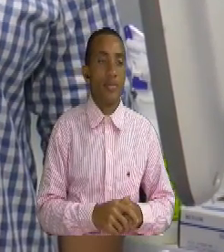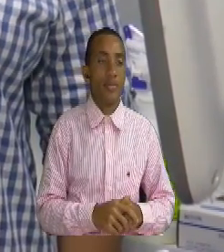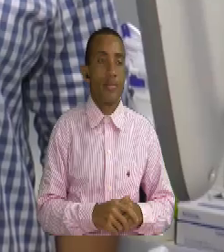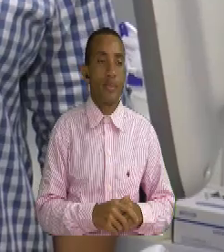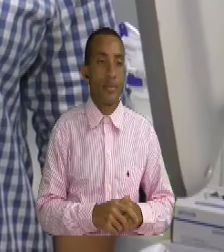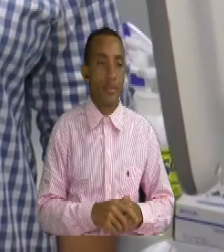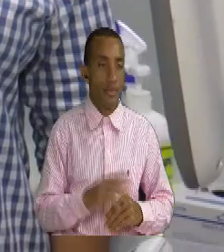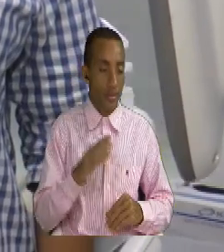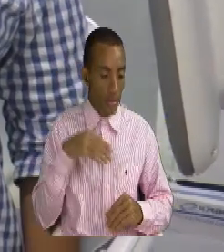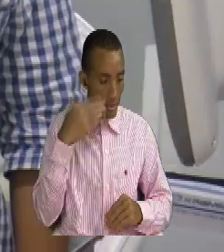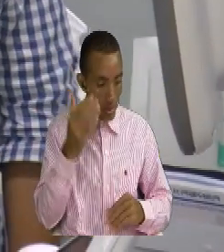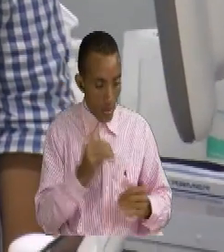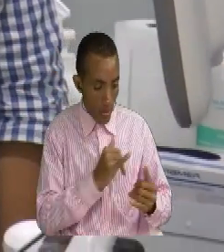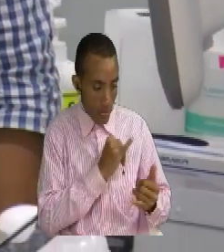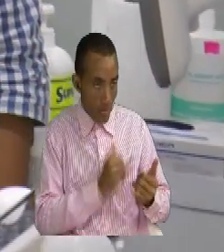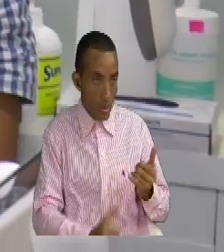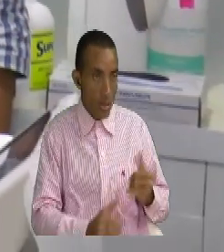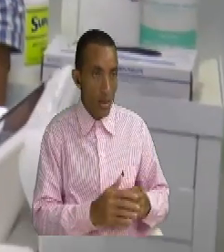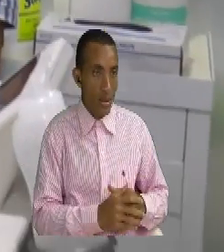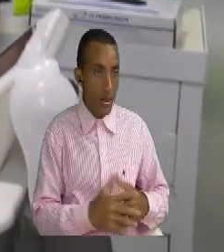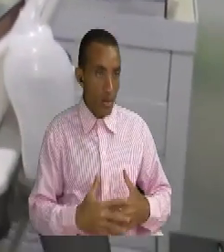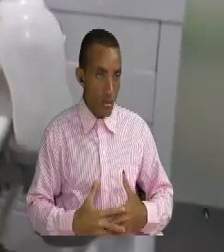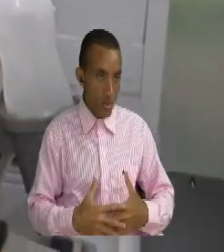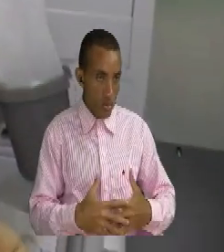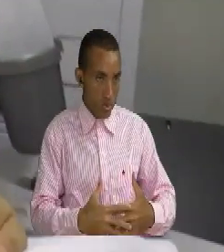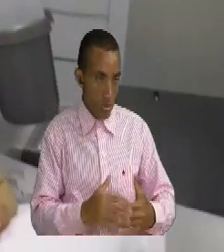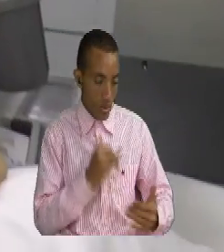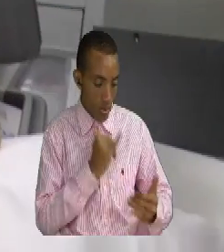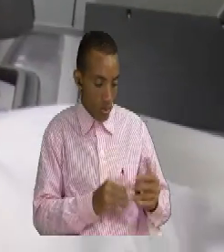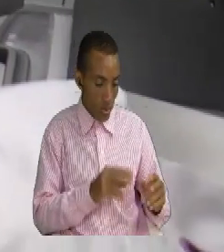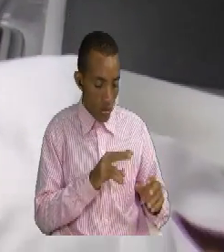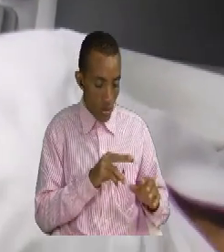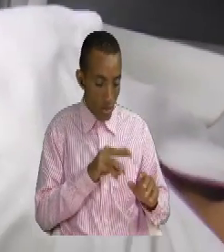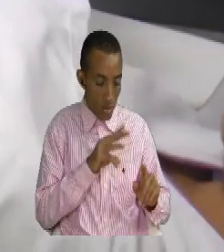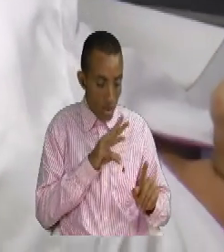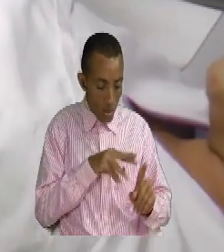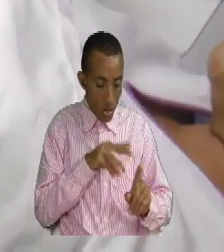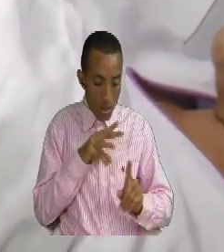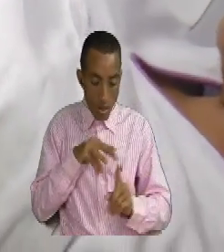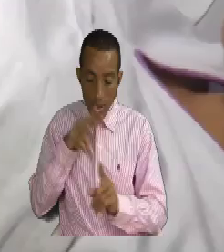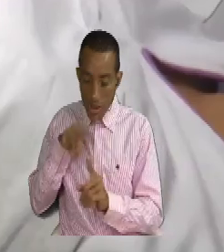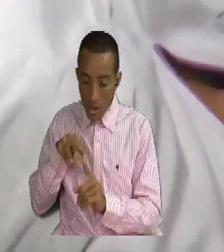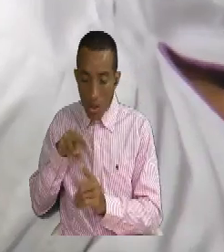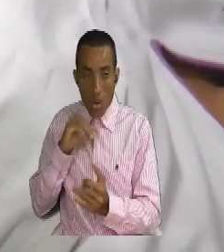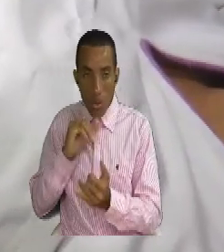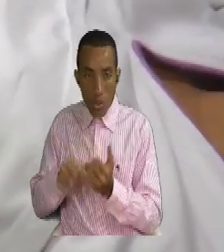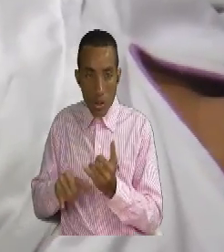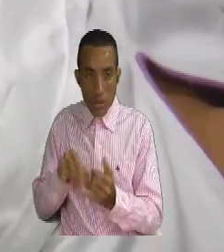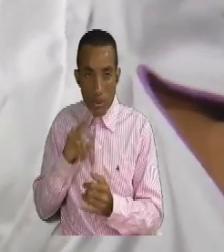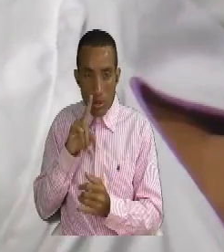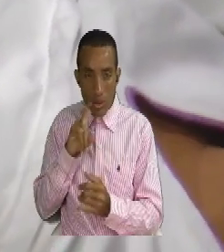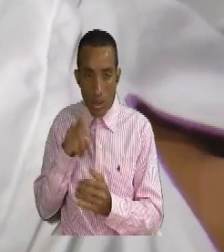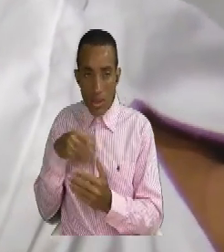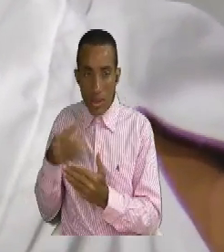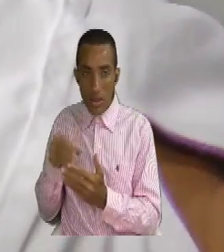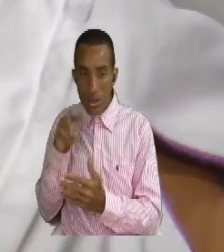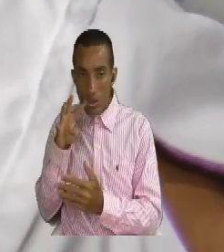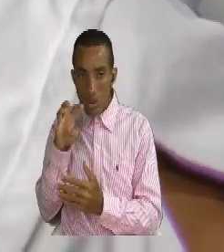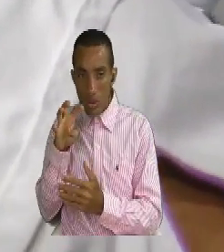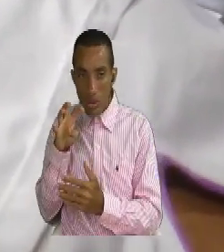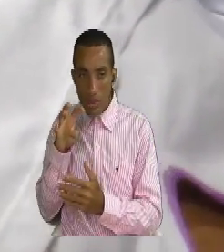Y ya al final del embarazo como tal, del último trimestre, pues miramos una ecografía para evaluar crecimiento de ese bebé y